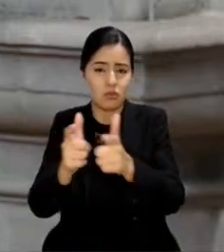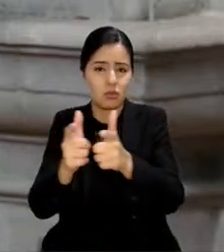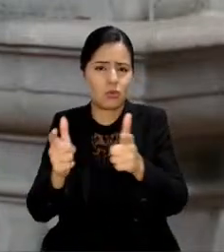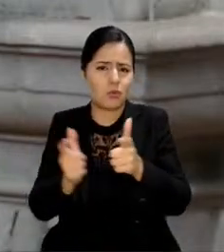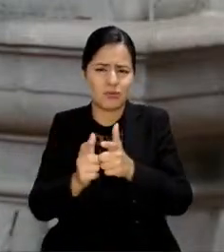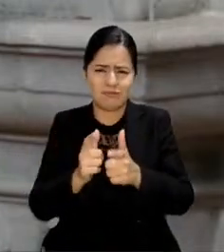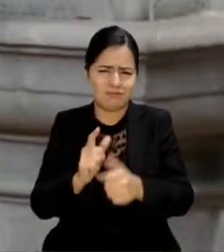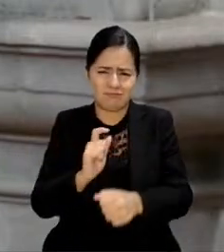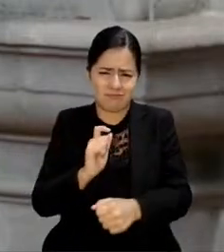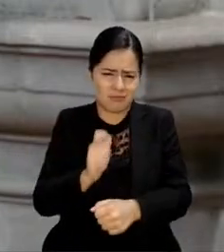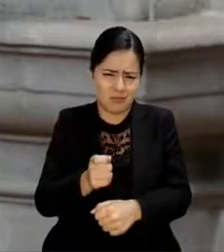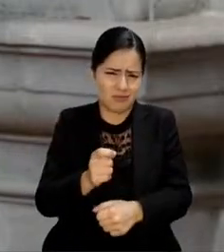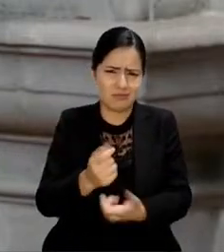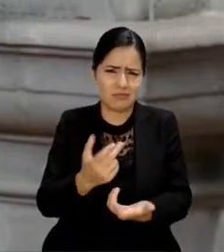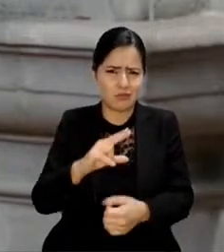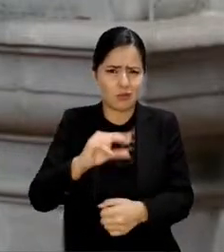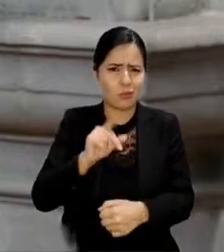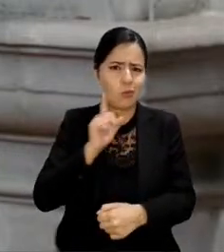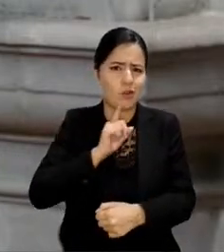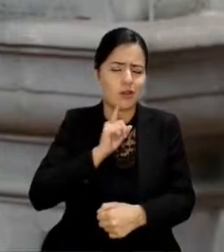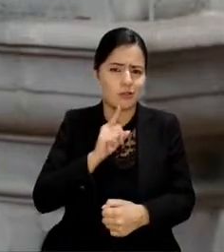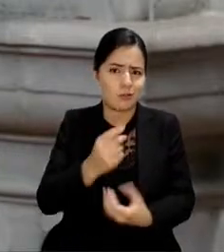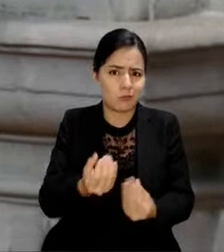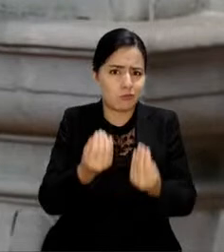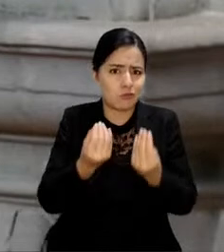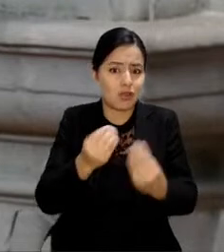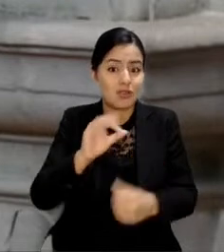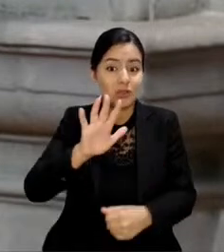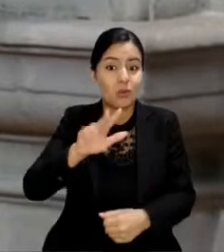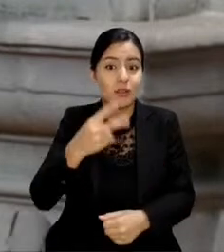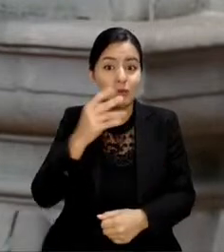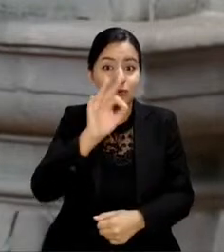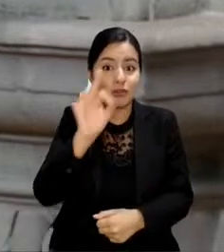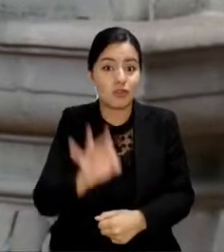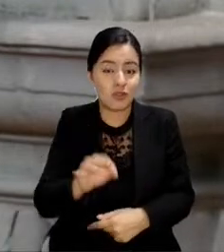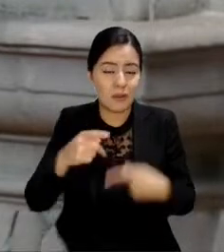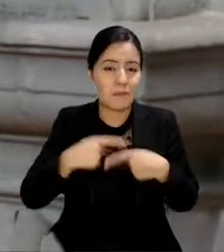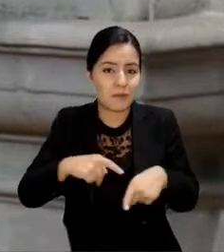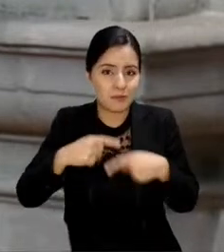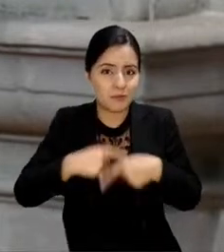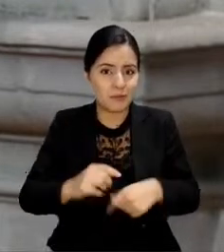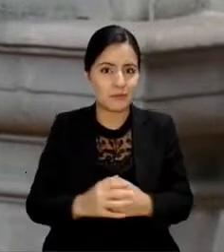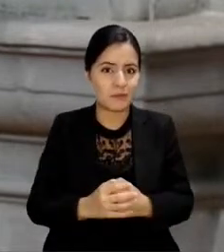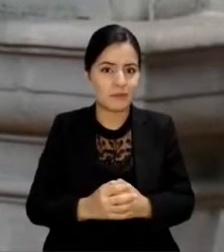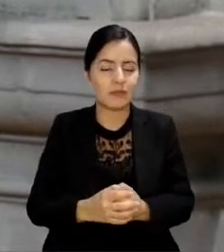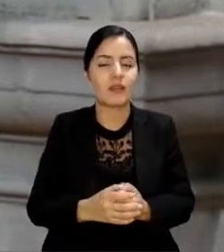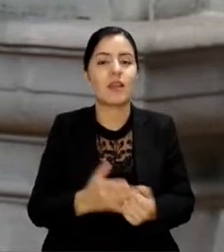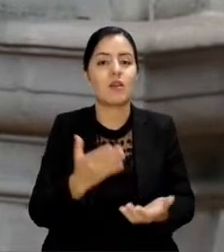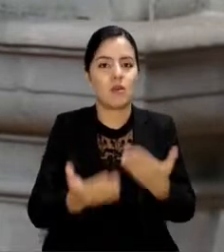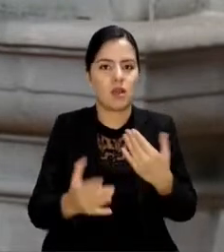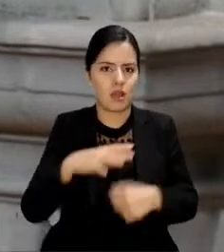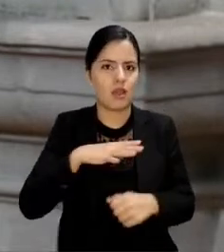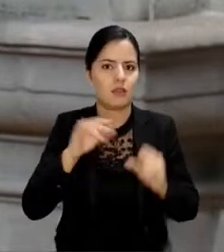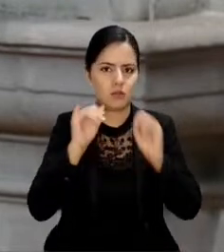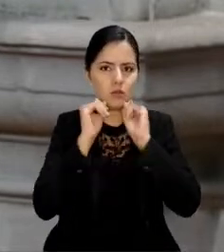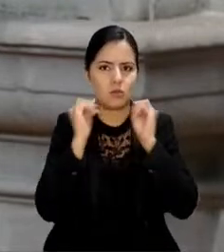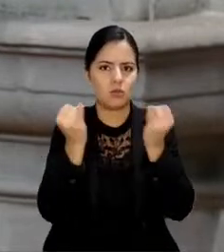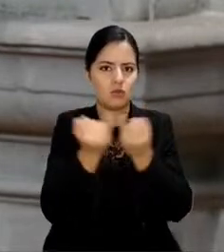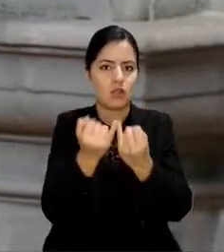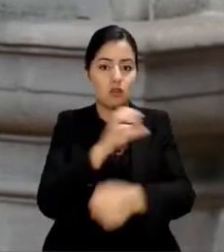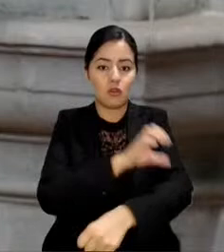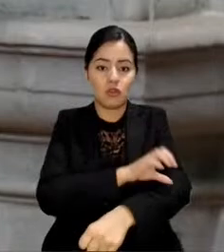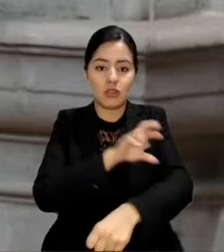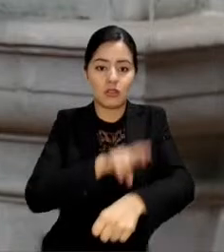al ser el 52% de la población. Hago una reflexión con todas ustedes. Hoy tenemos una Junta de